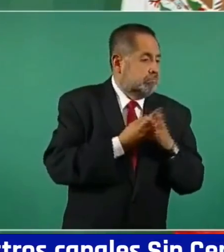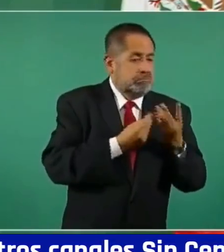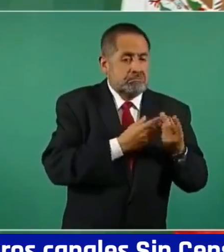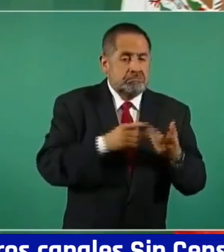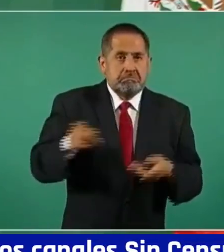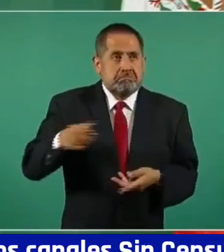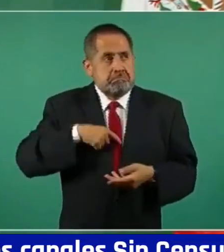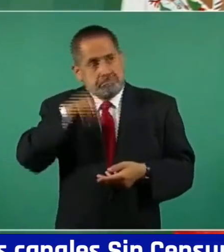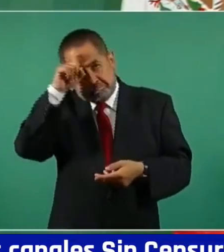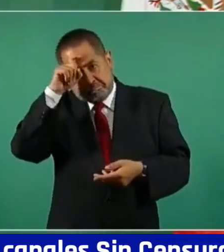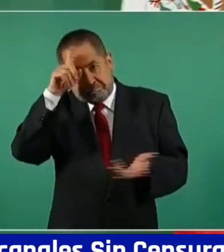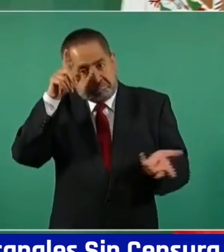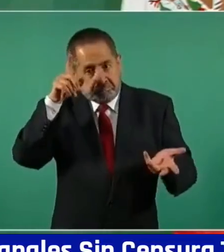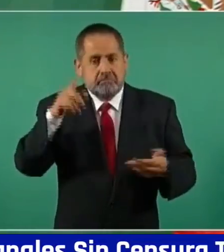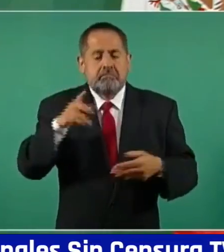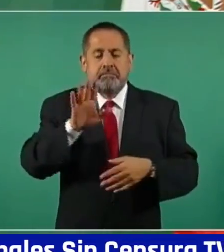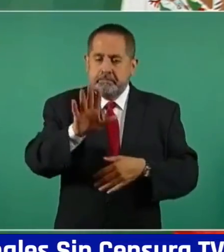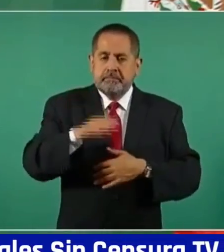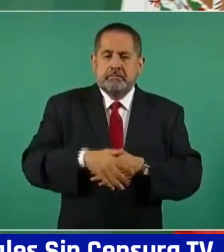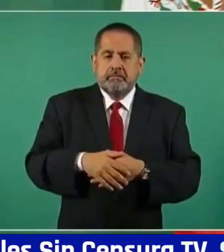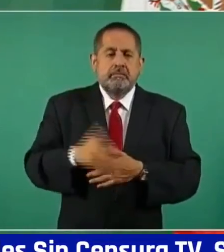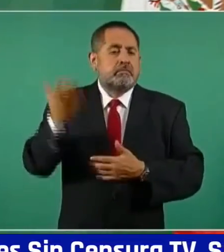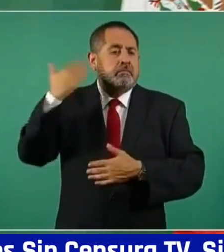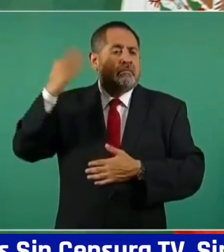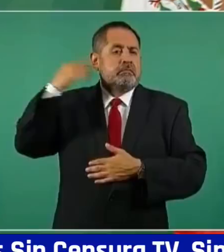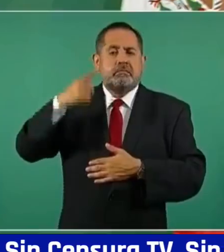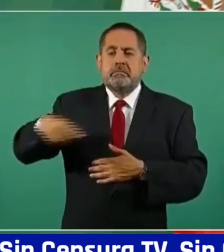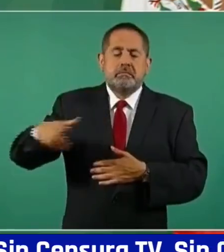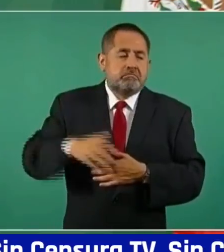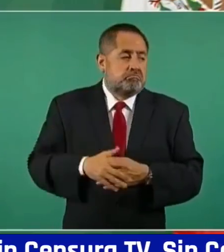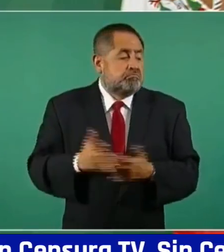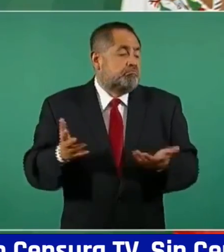llegaban también a pensar que era normal.